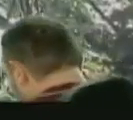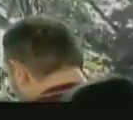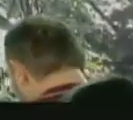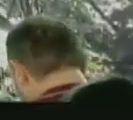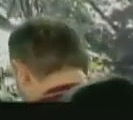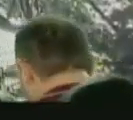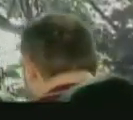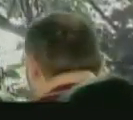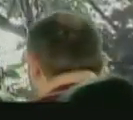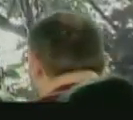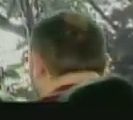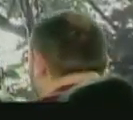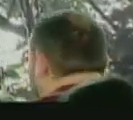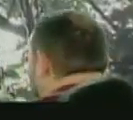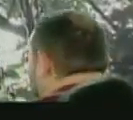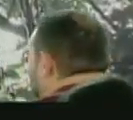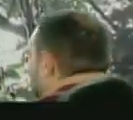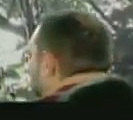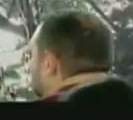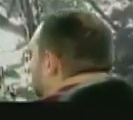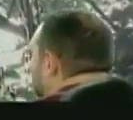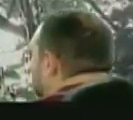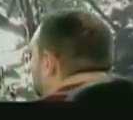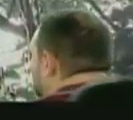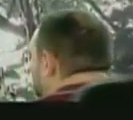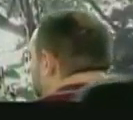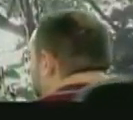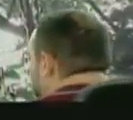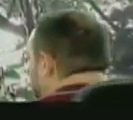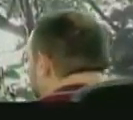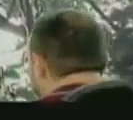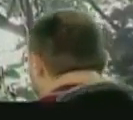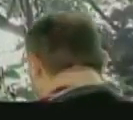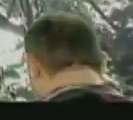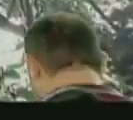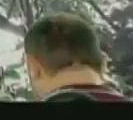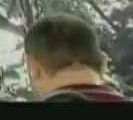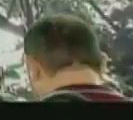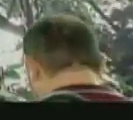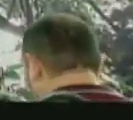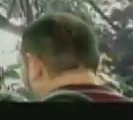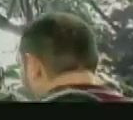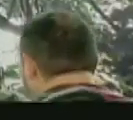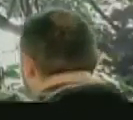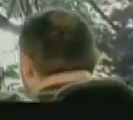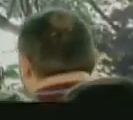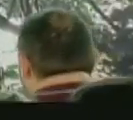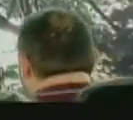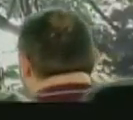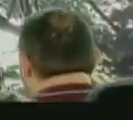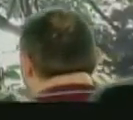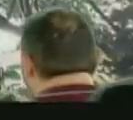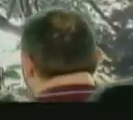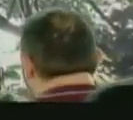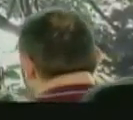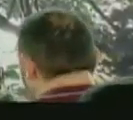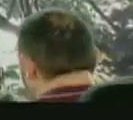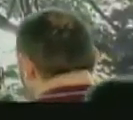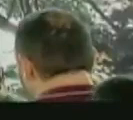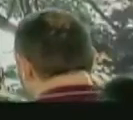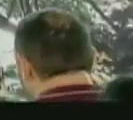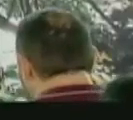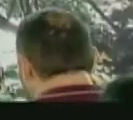Hola, un gusto en saludarles. A esta hora vamos a escuchar declaraciones del presidente de la República Federativa de Brasil,